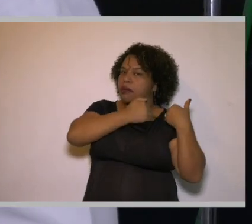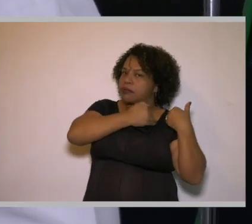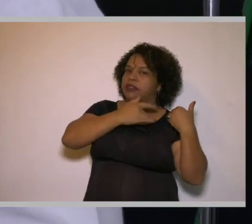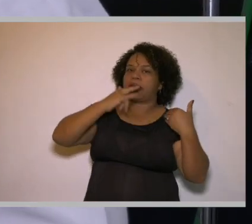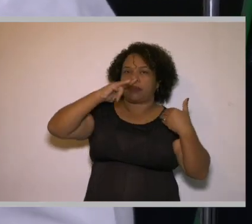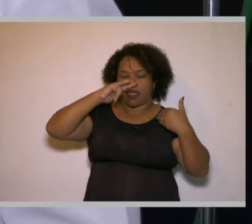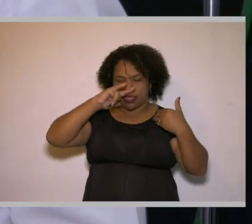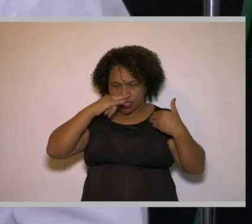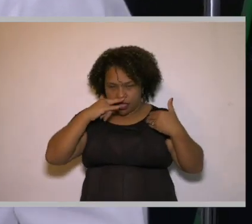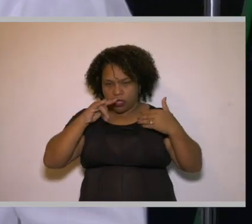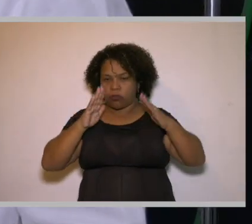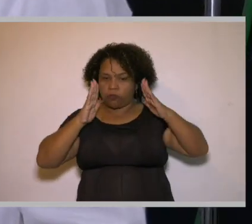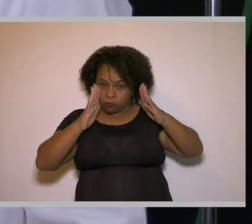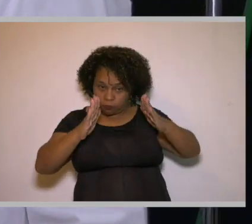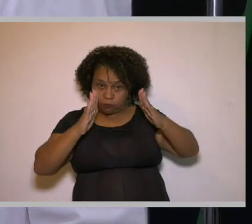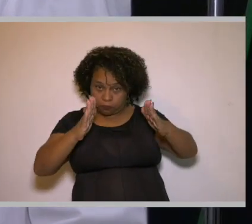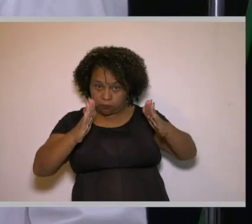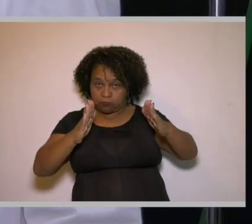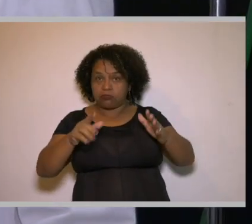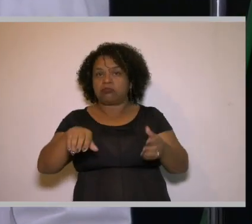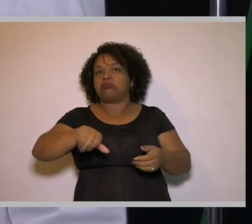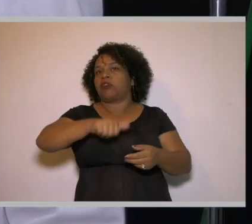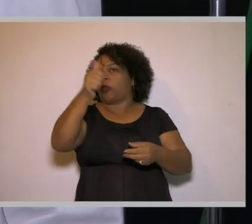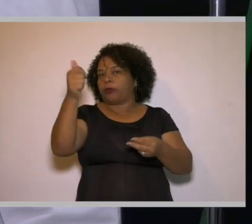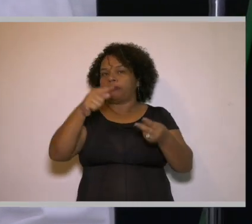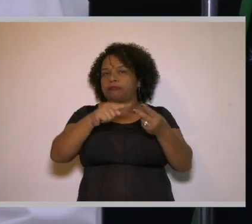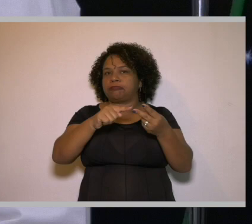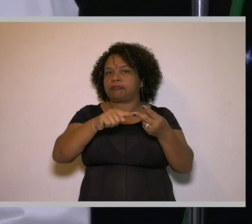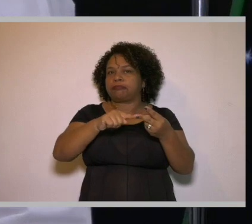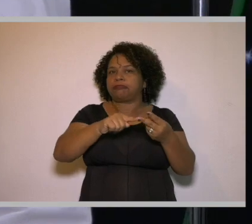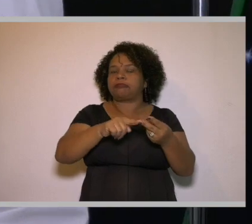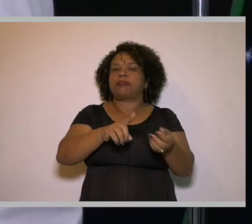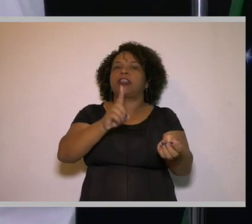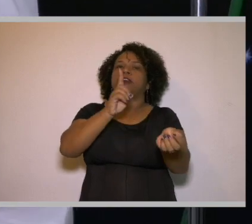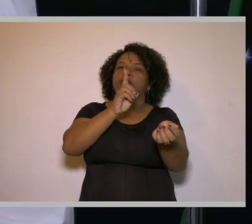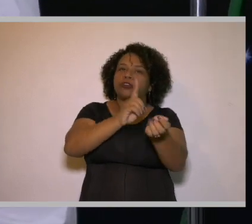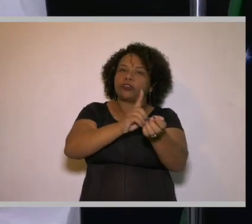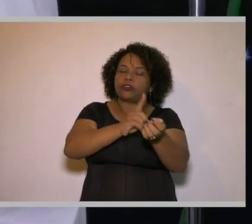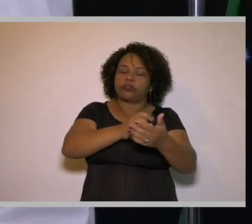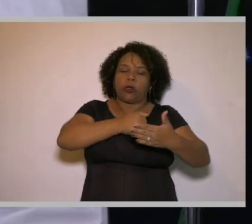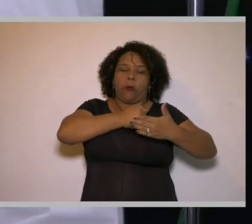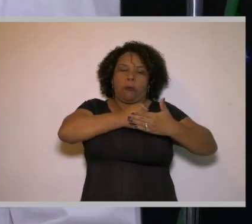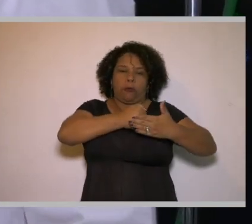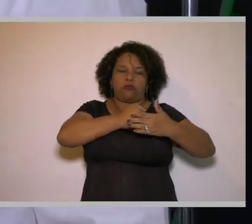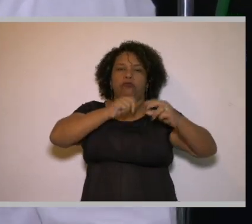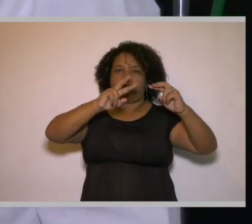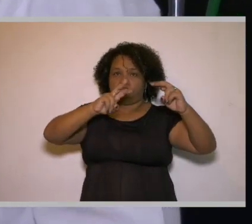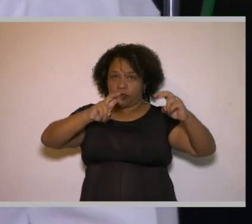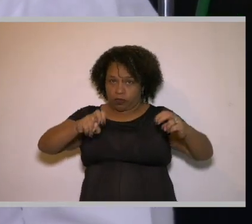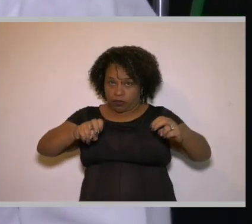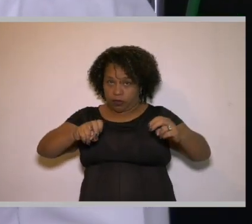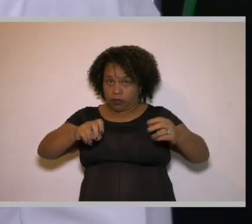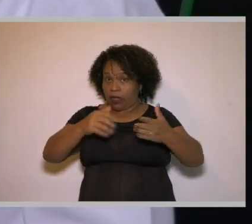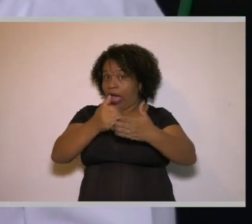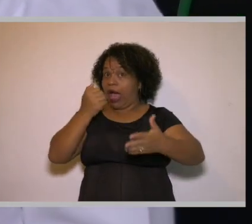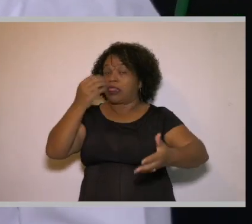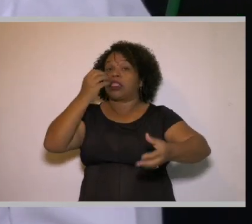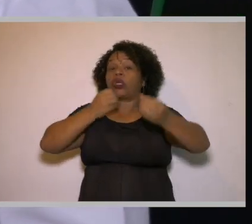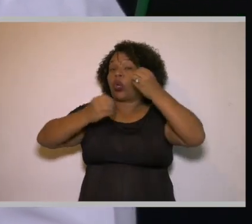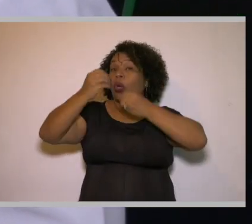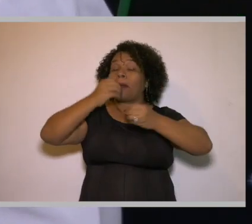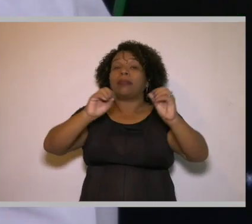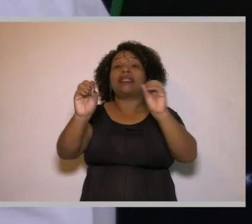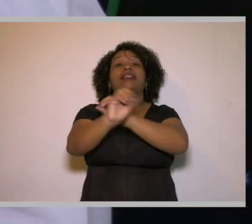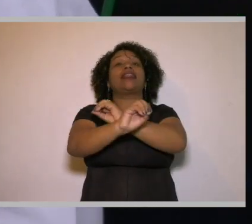por pequeña que sea el procedimiento anestésico. Estar en ayuno y llevarse de las recomendaciones de su